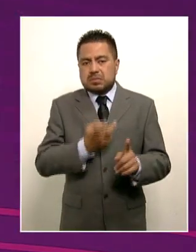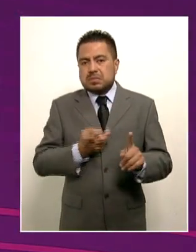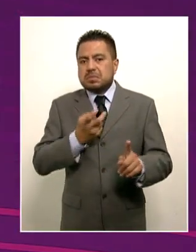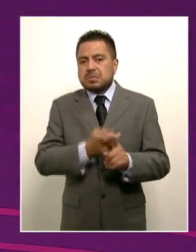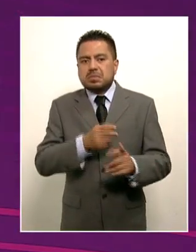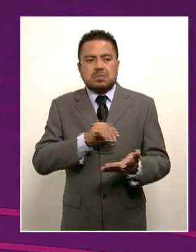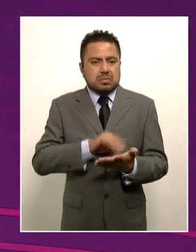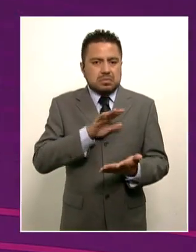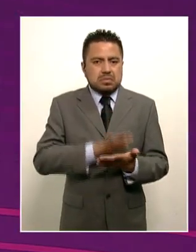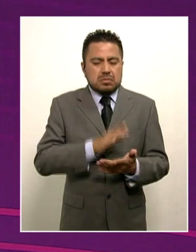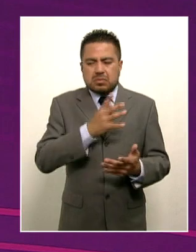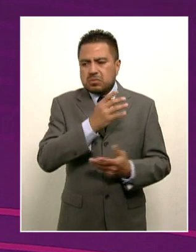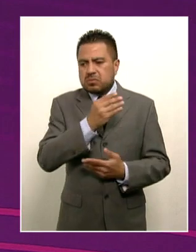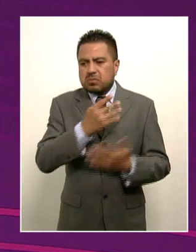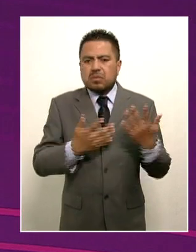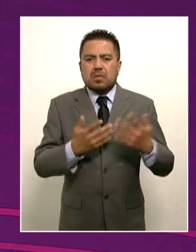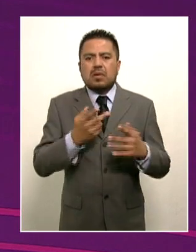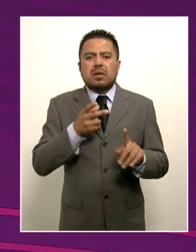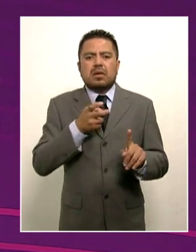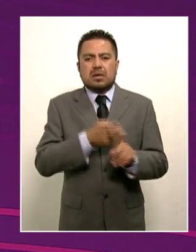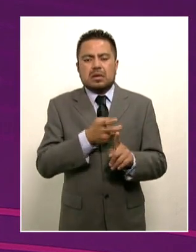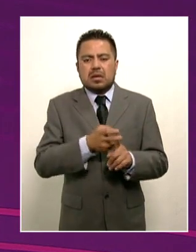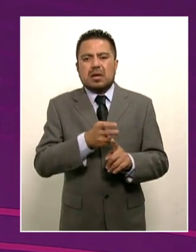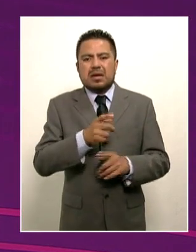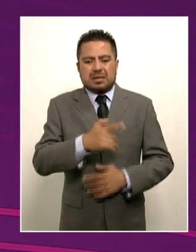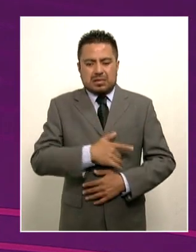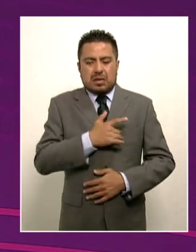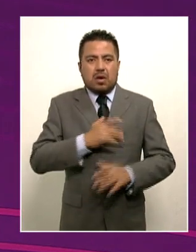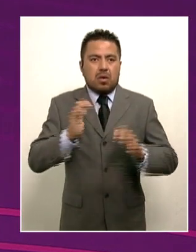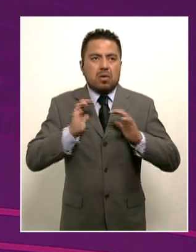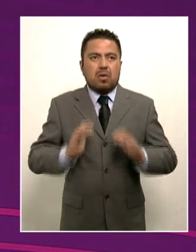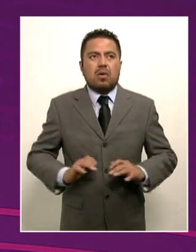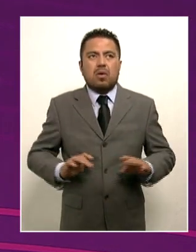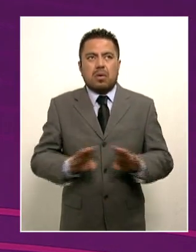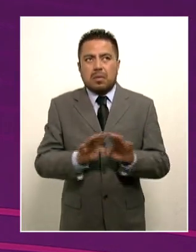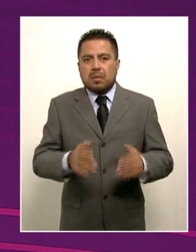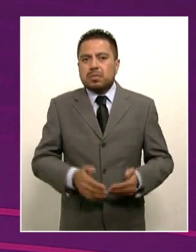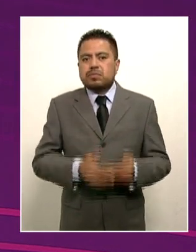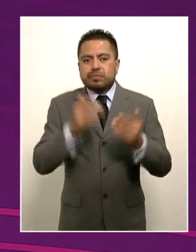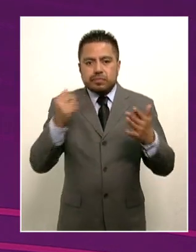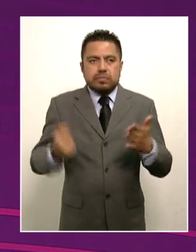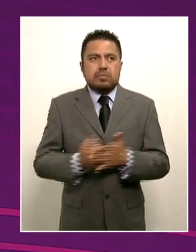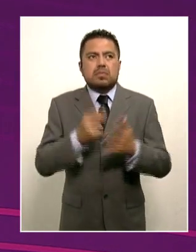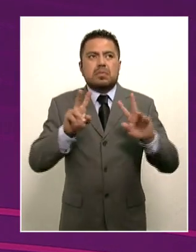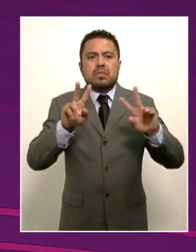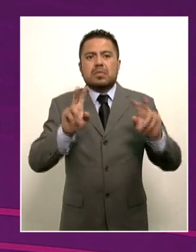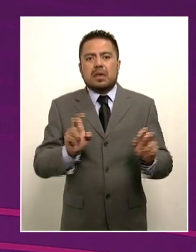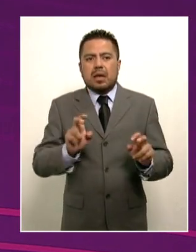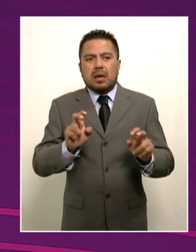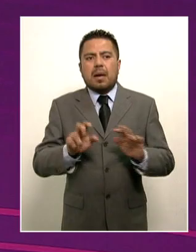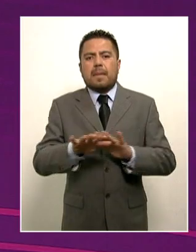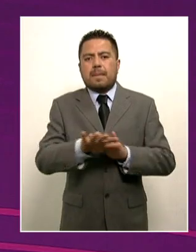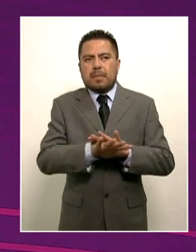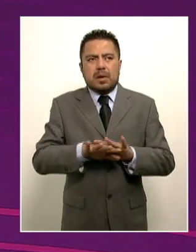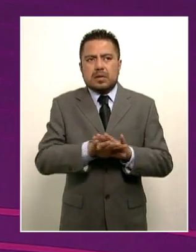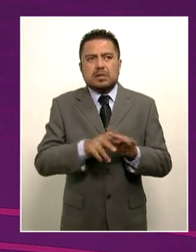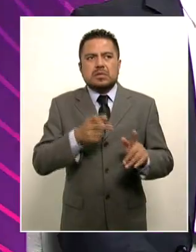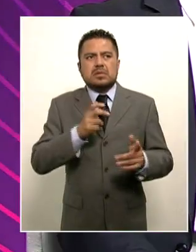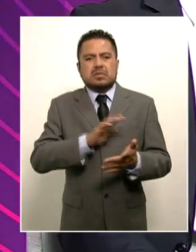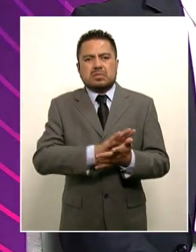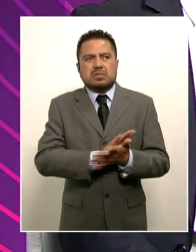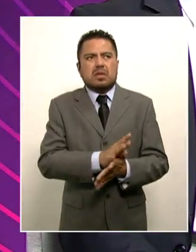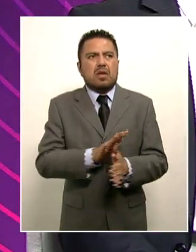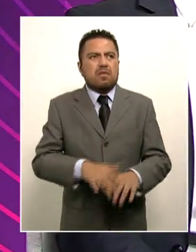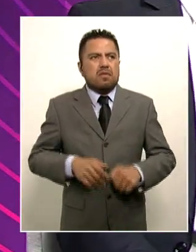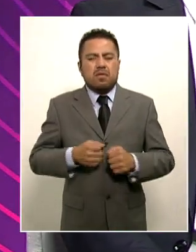efectivamente marca mucho eso. La apariencia física como una barrera, ¿no? Un tema básico de discriminación y muy